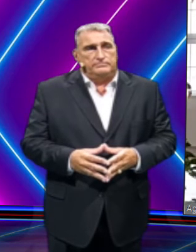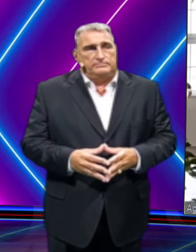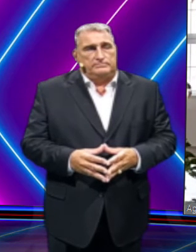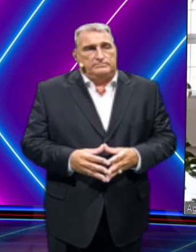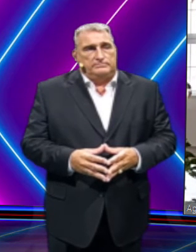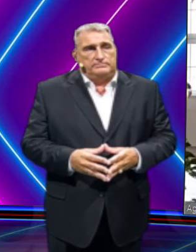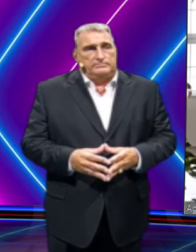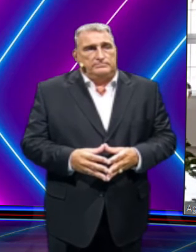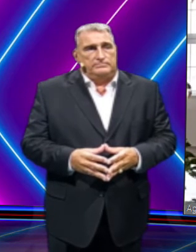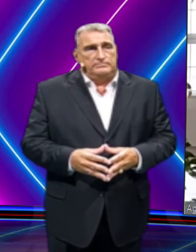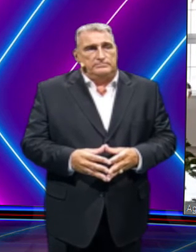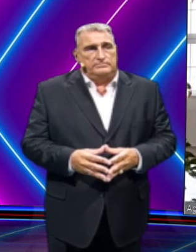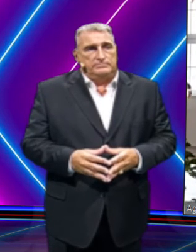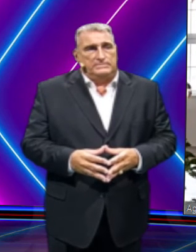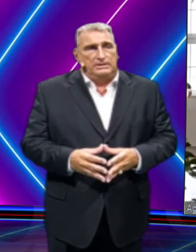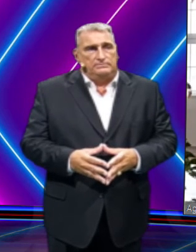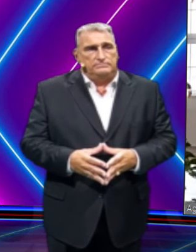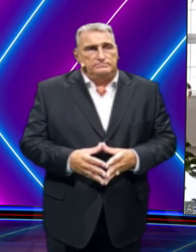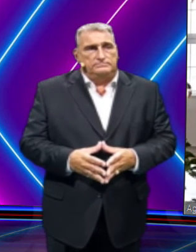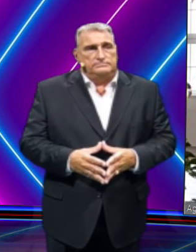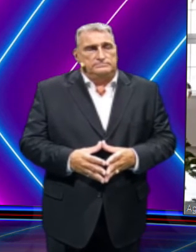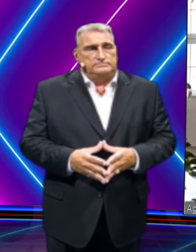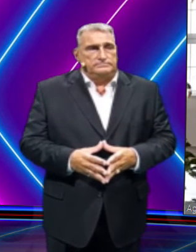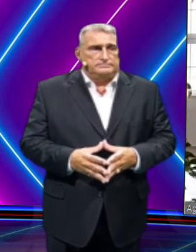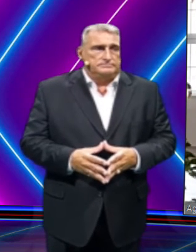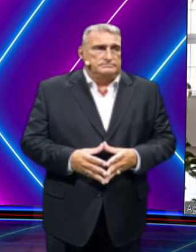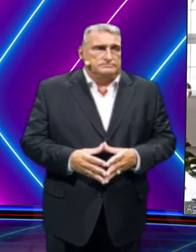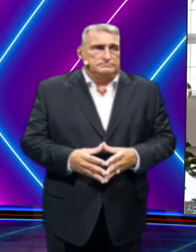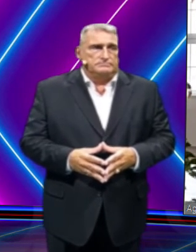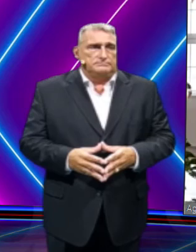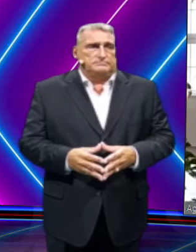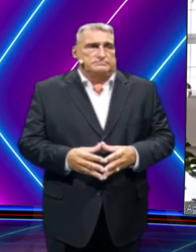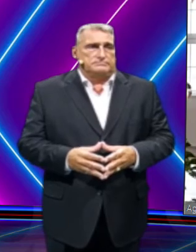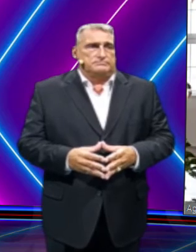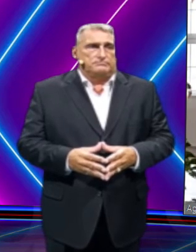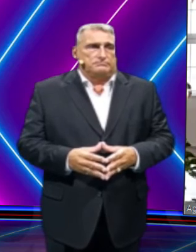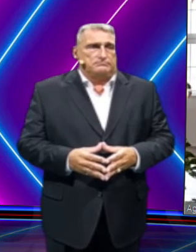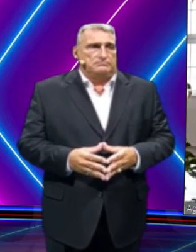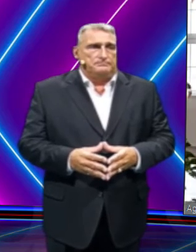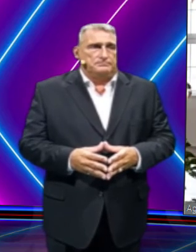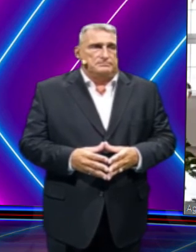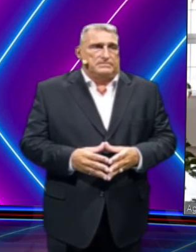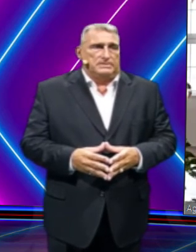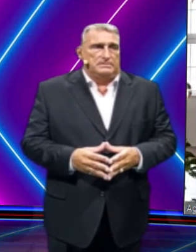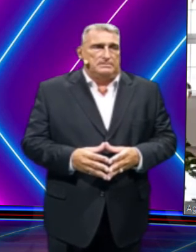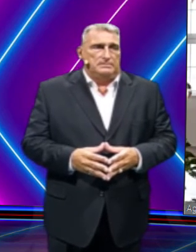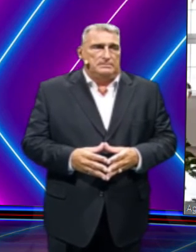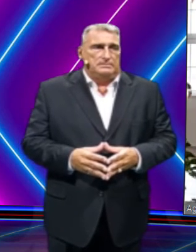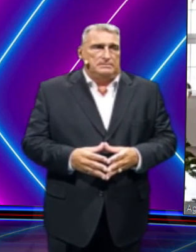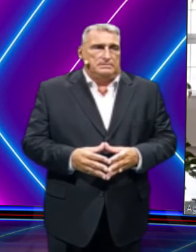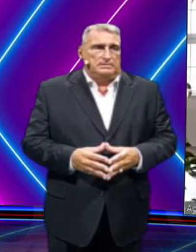que en La Rechea, claro. O en San Carlos Centro. No es la misma